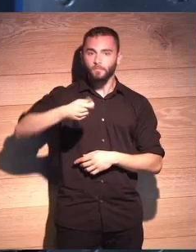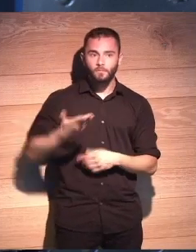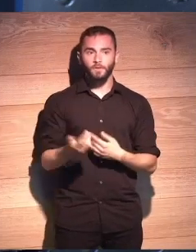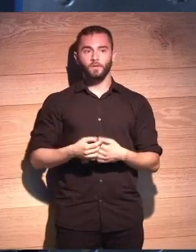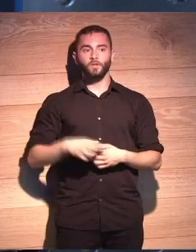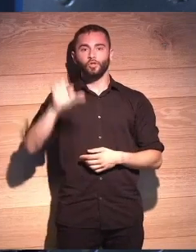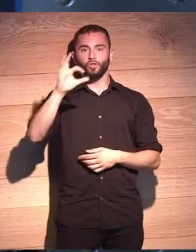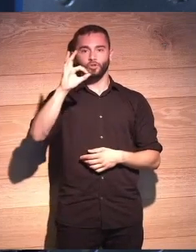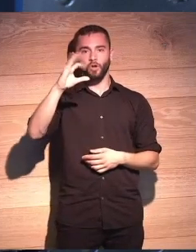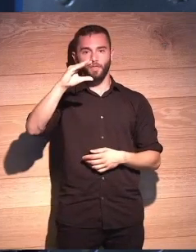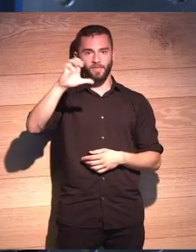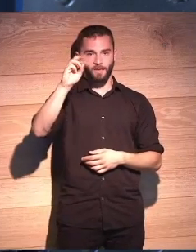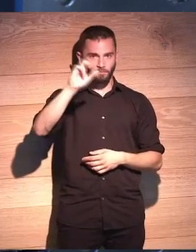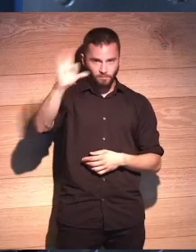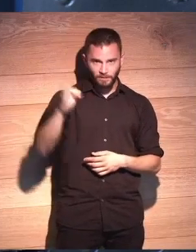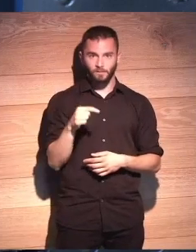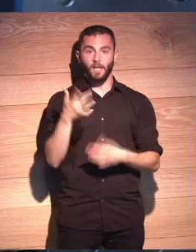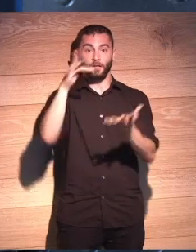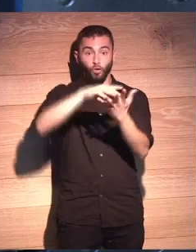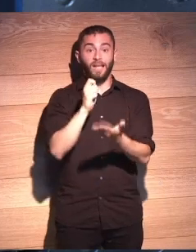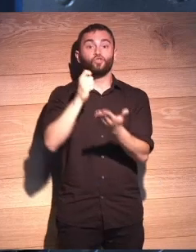Sotheby's. ¿Sabéis por cuánto se vendió?